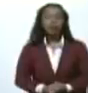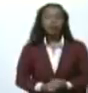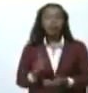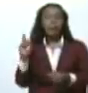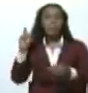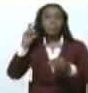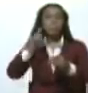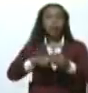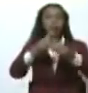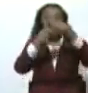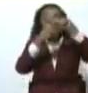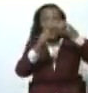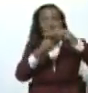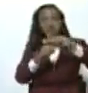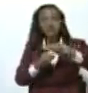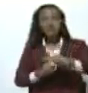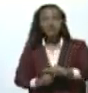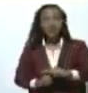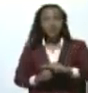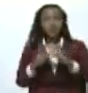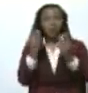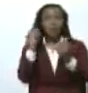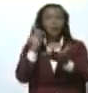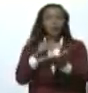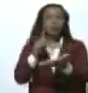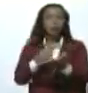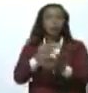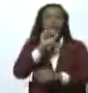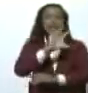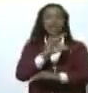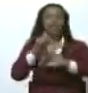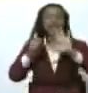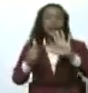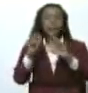registró una cifra de participación del